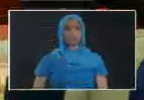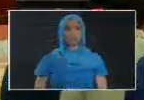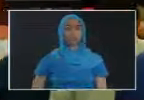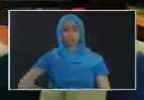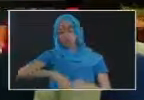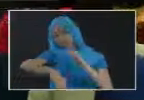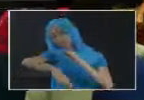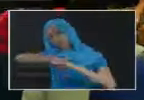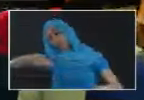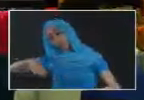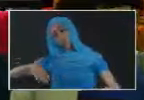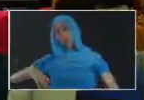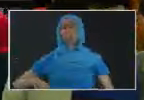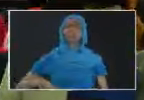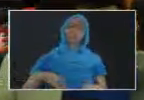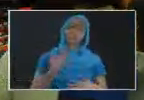Fuera desánimo,